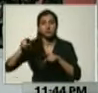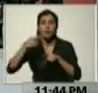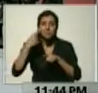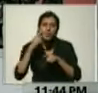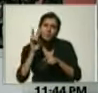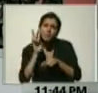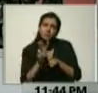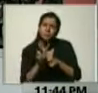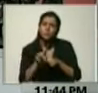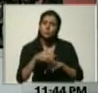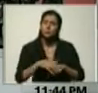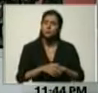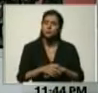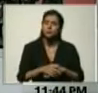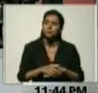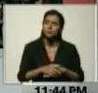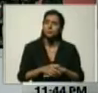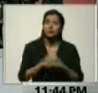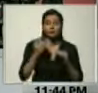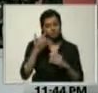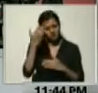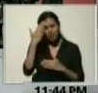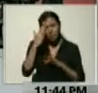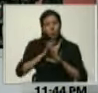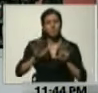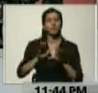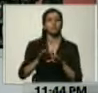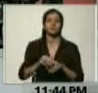observar lo que ya sabemos, pero